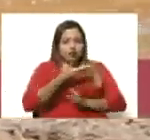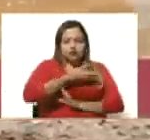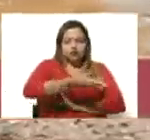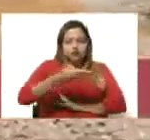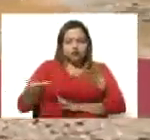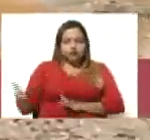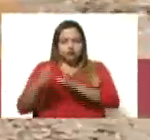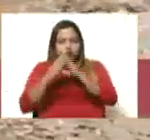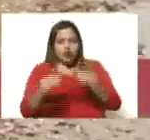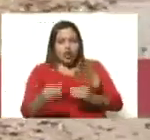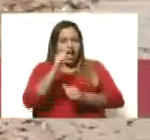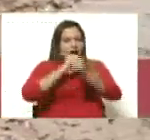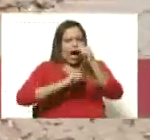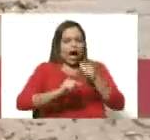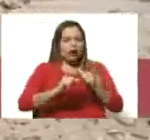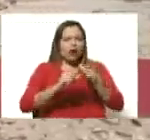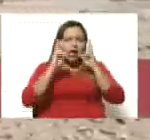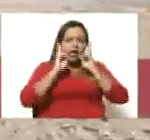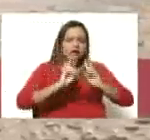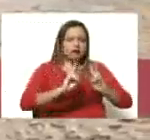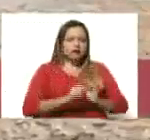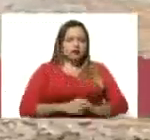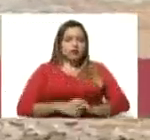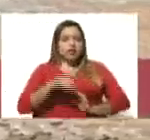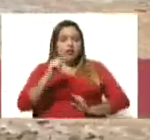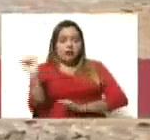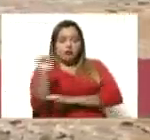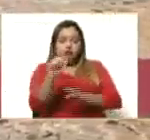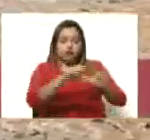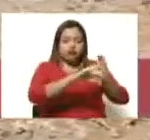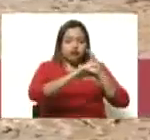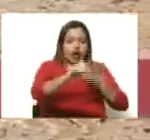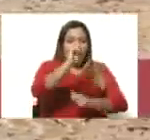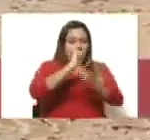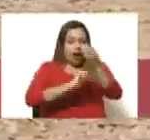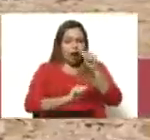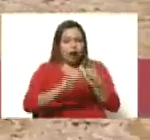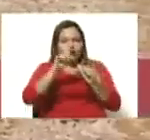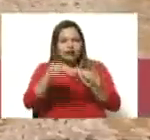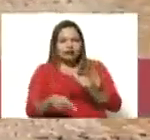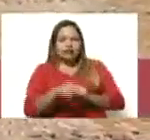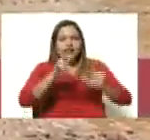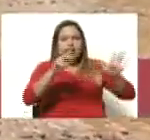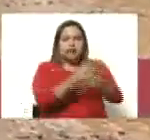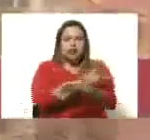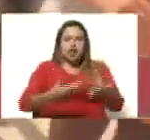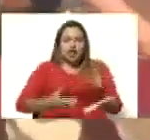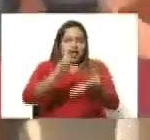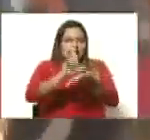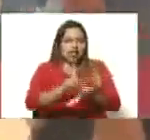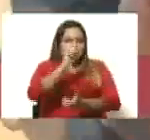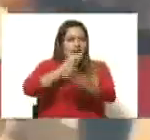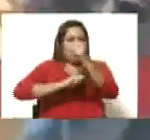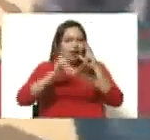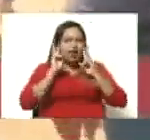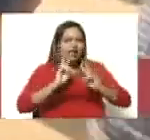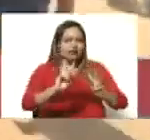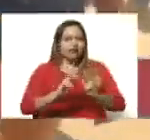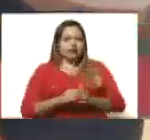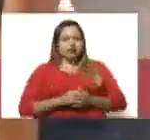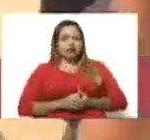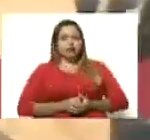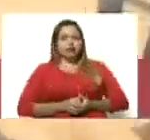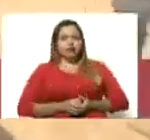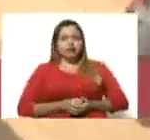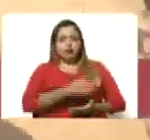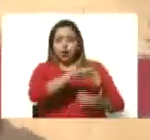todo lo que es agua mineral. En el caso de cisternas de agua, ya hemos entregado cercano a los 7 millones de litros de agua potable en cisternas. Y